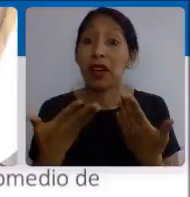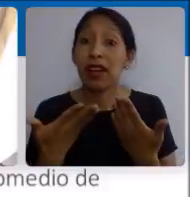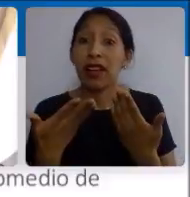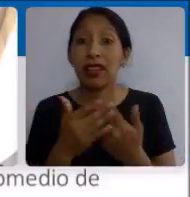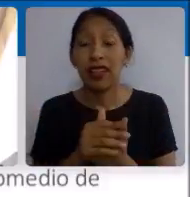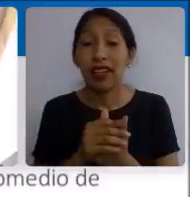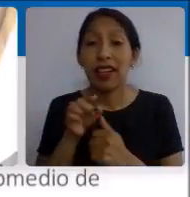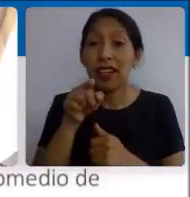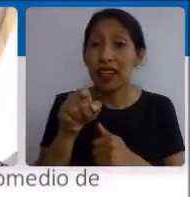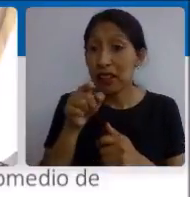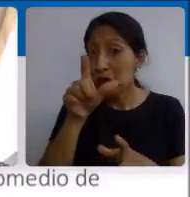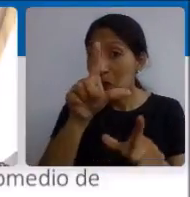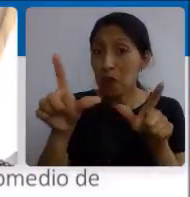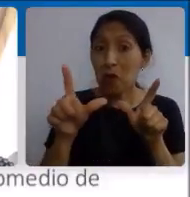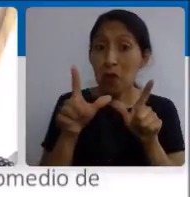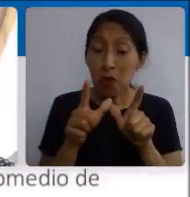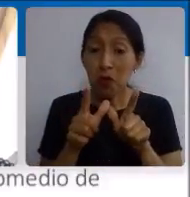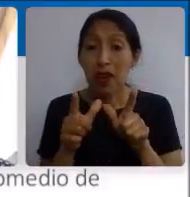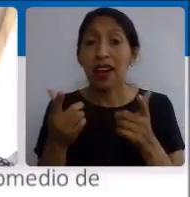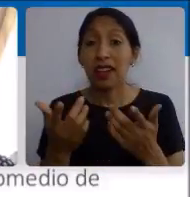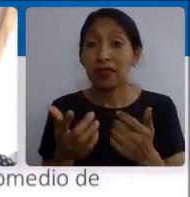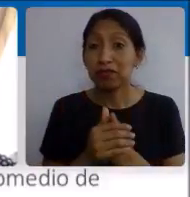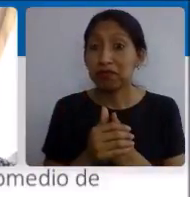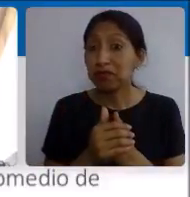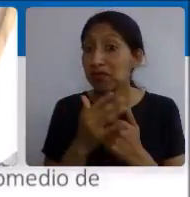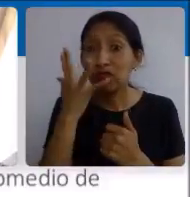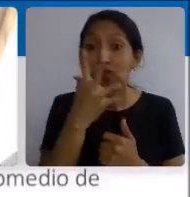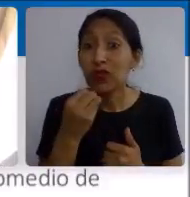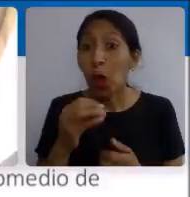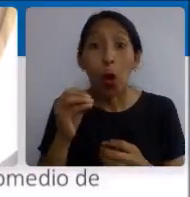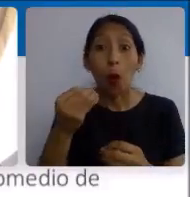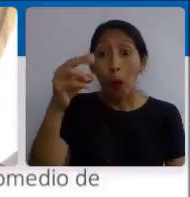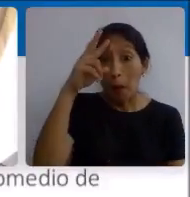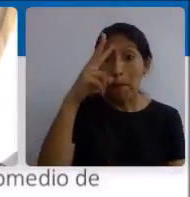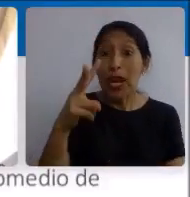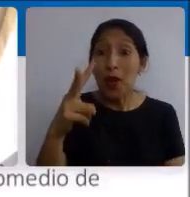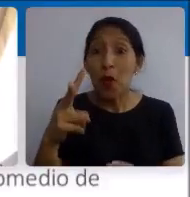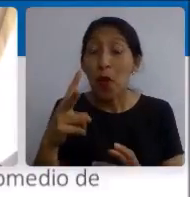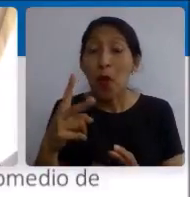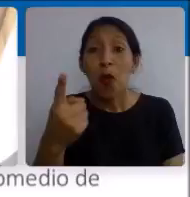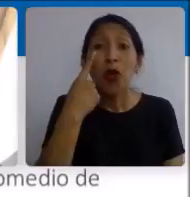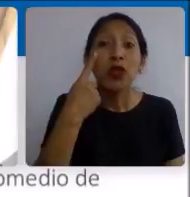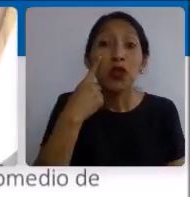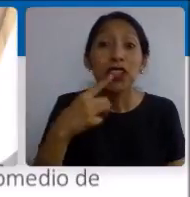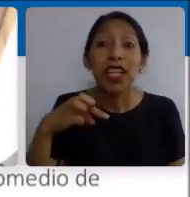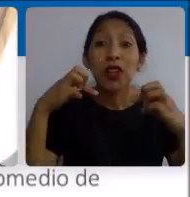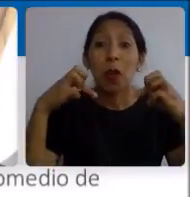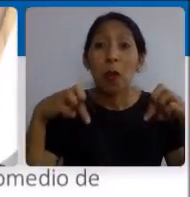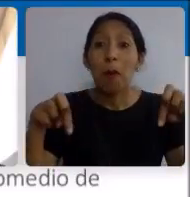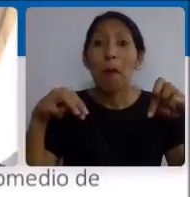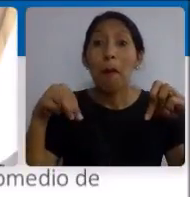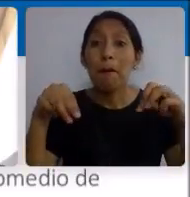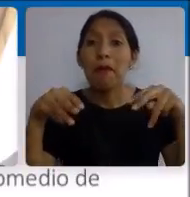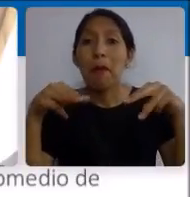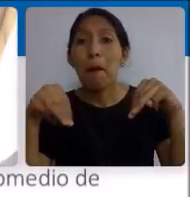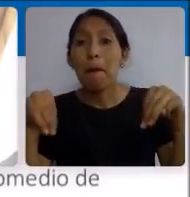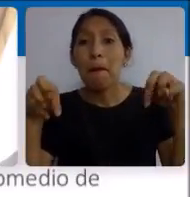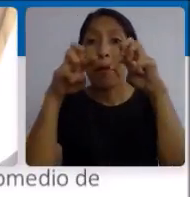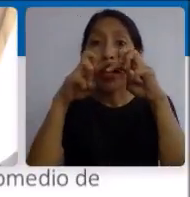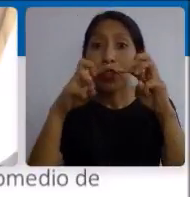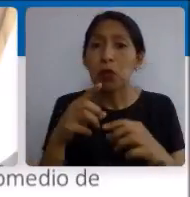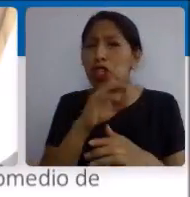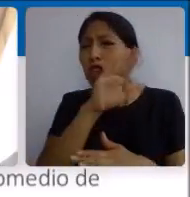a un lugar icónico como Perú, visitando Machu Picchu y pasarlo todos en familia,